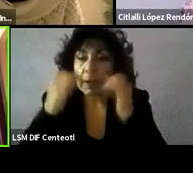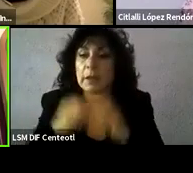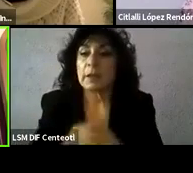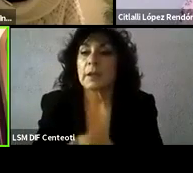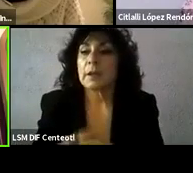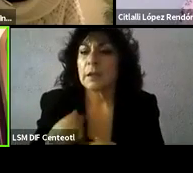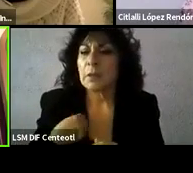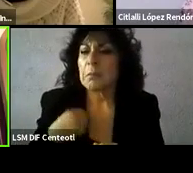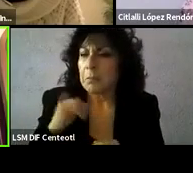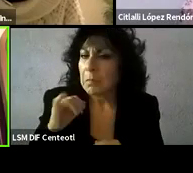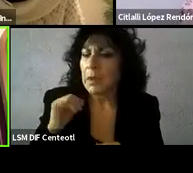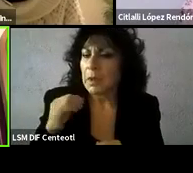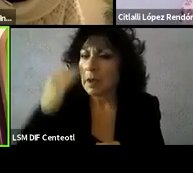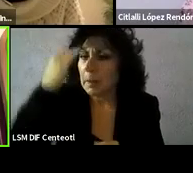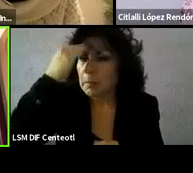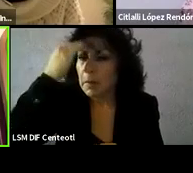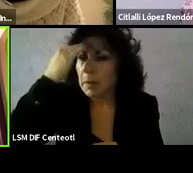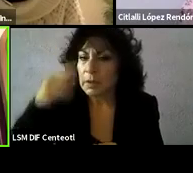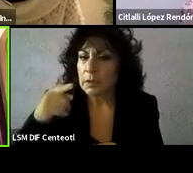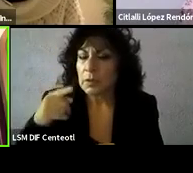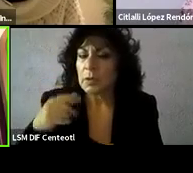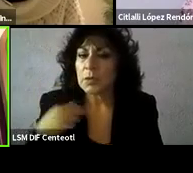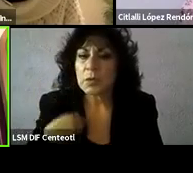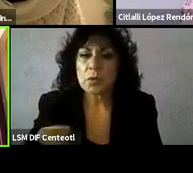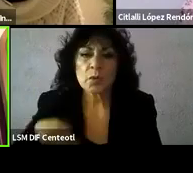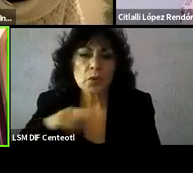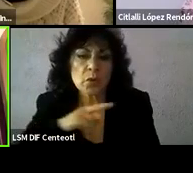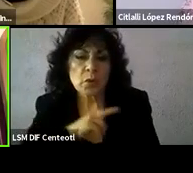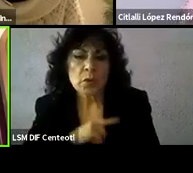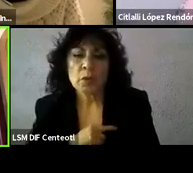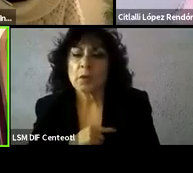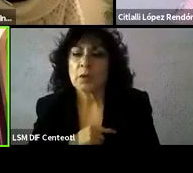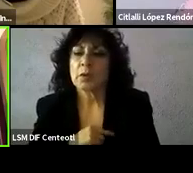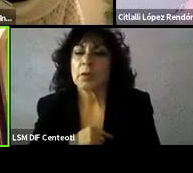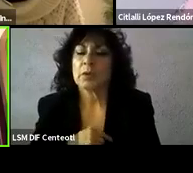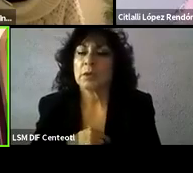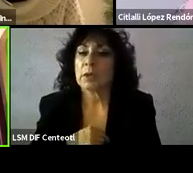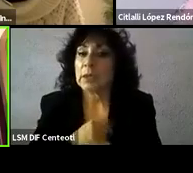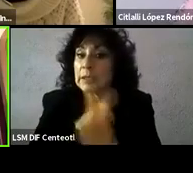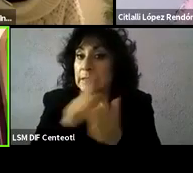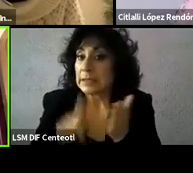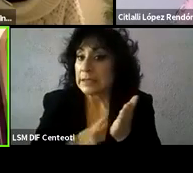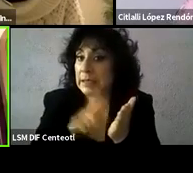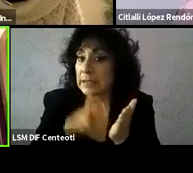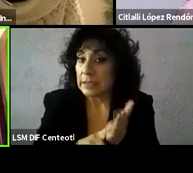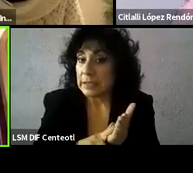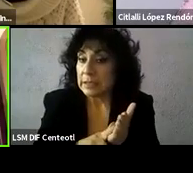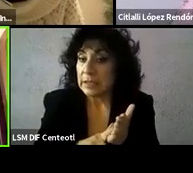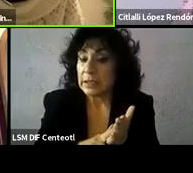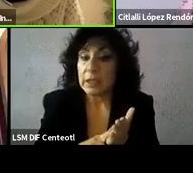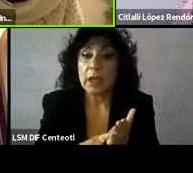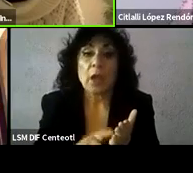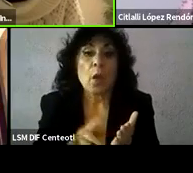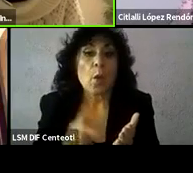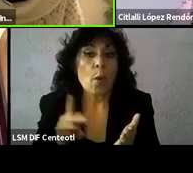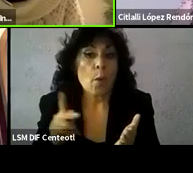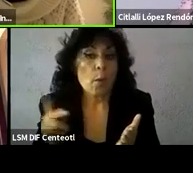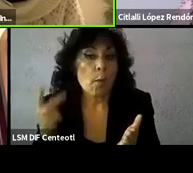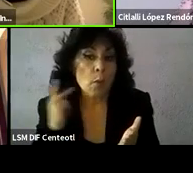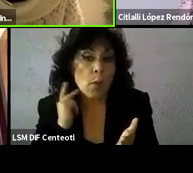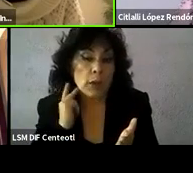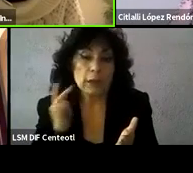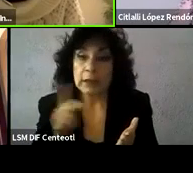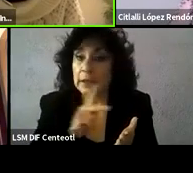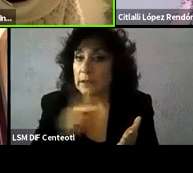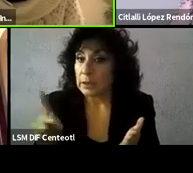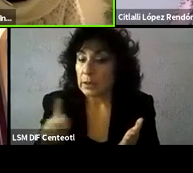creo que tenemos que poder sacar las leyes y las políticas solo del discurso y realmente llevarlo al